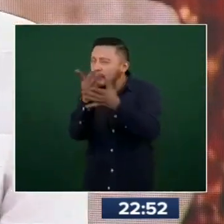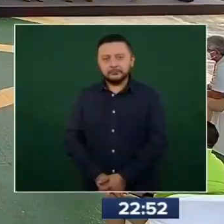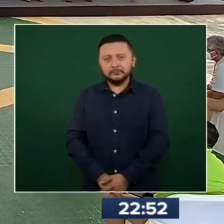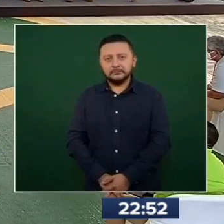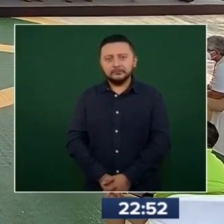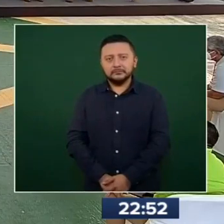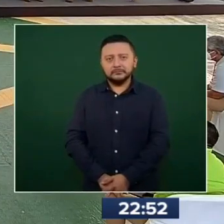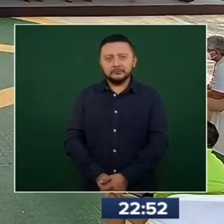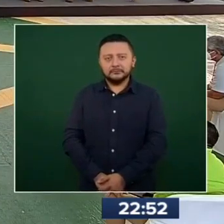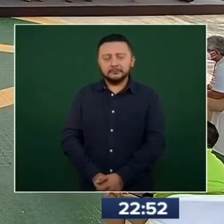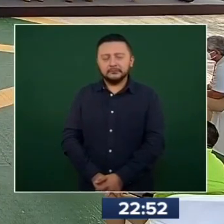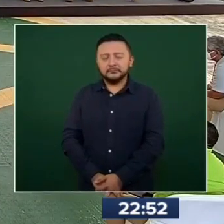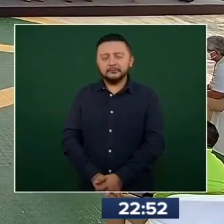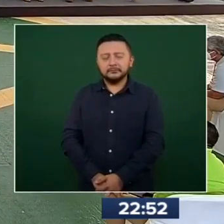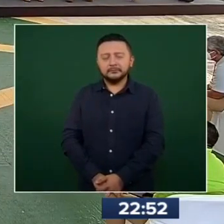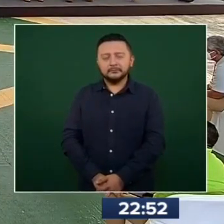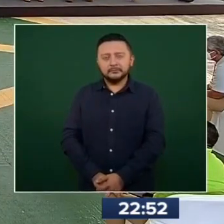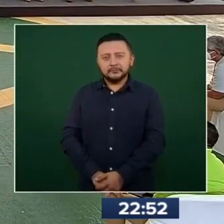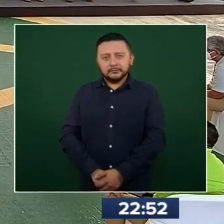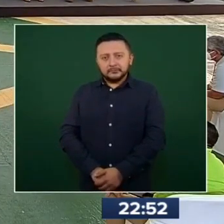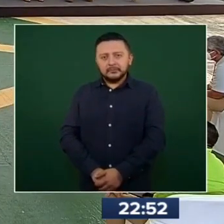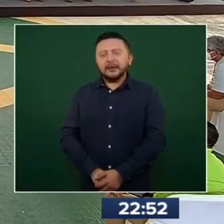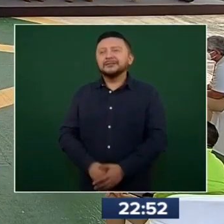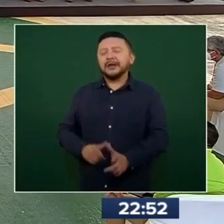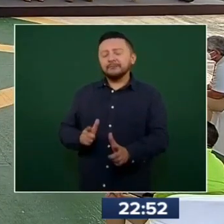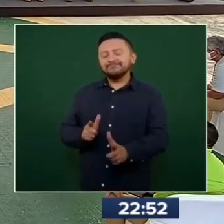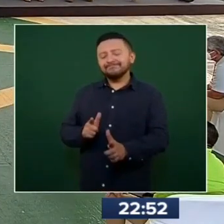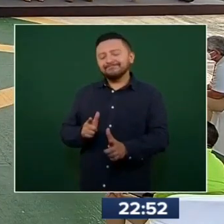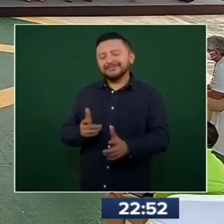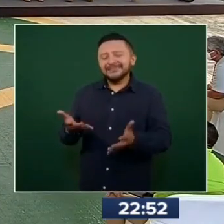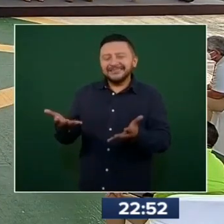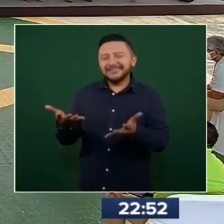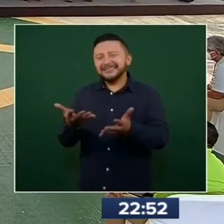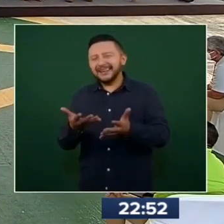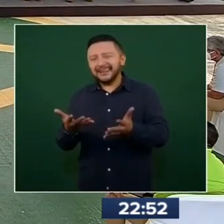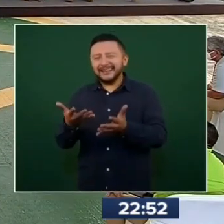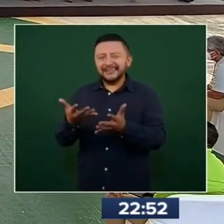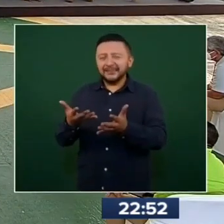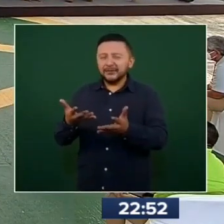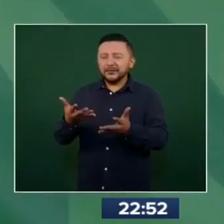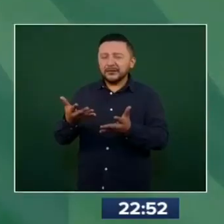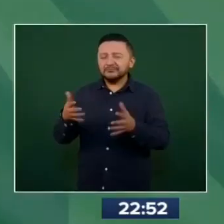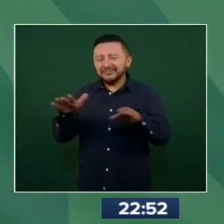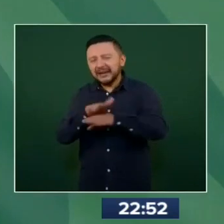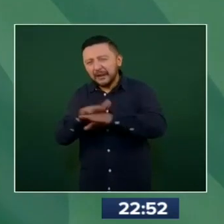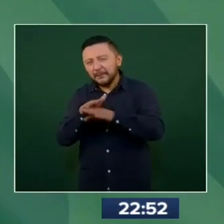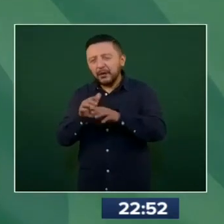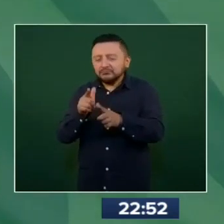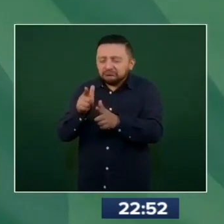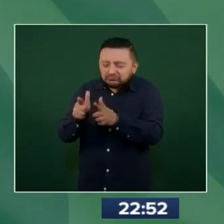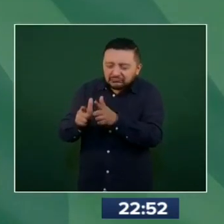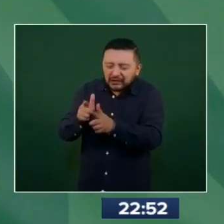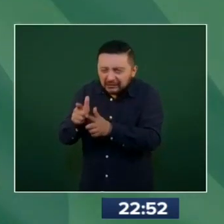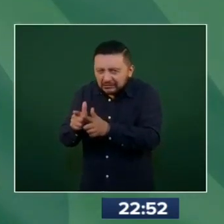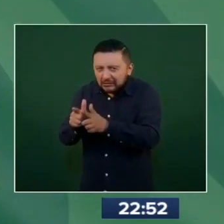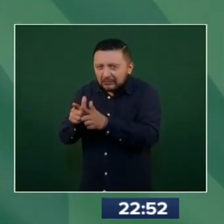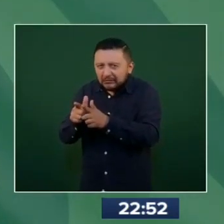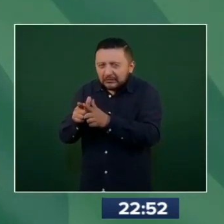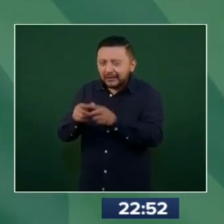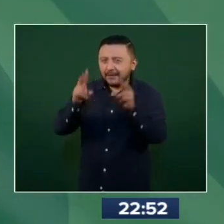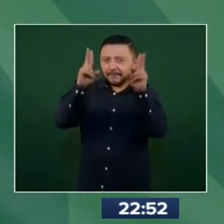Entonces, se alentó mucho, incluso por ellos mismos, el